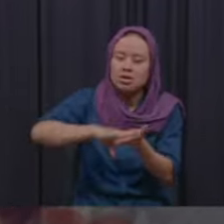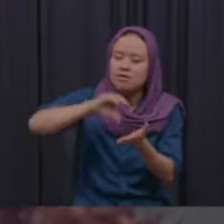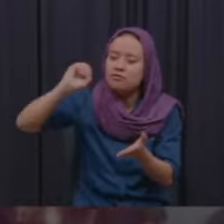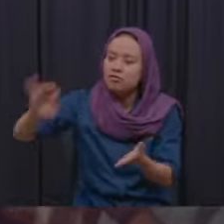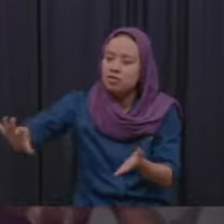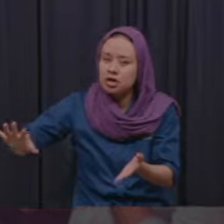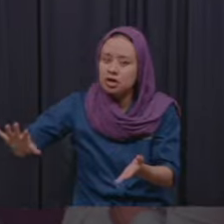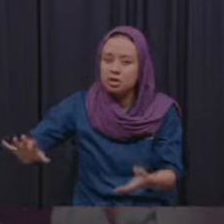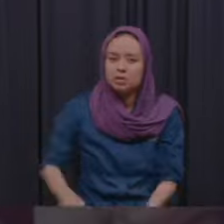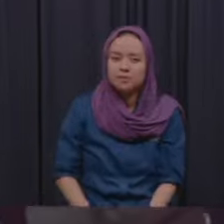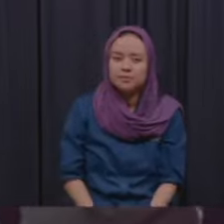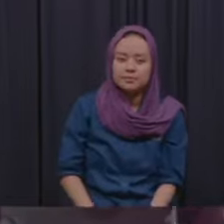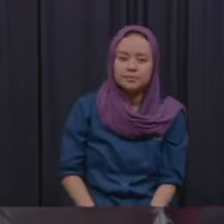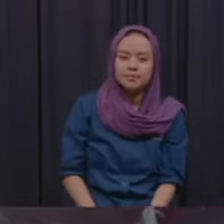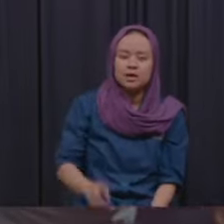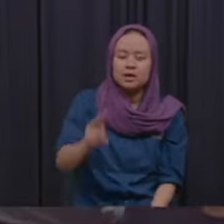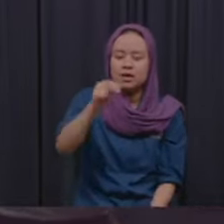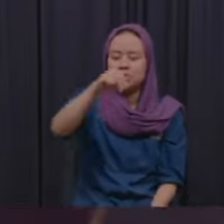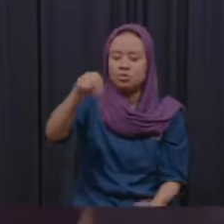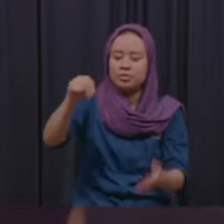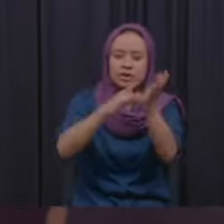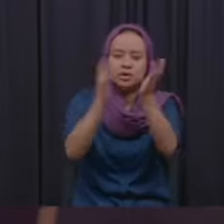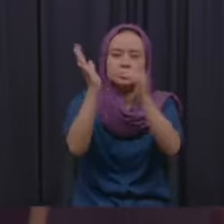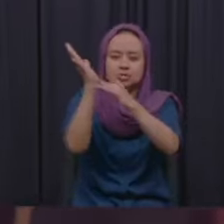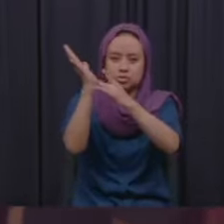Y rababasei.